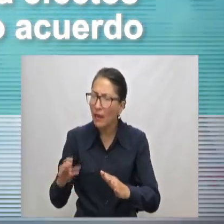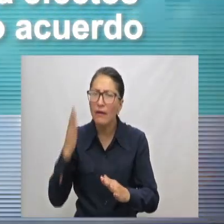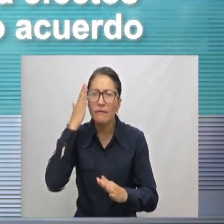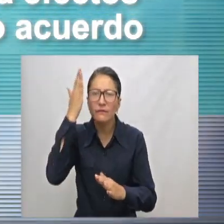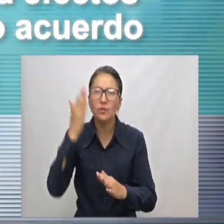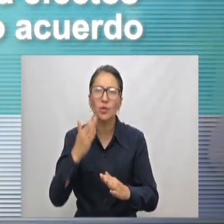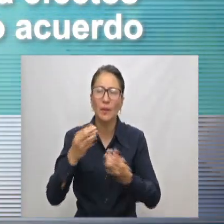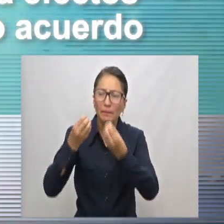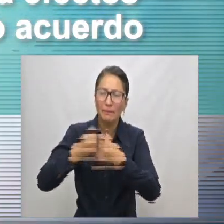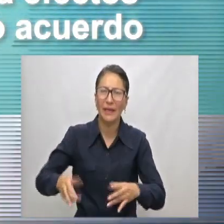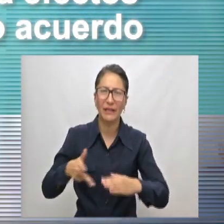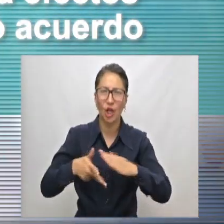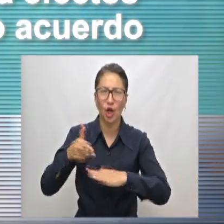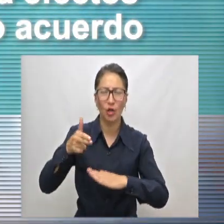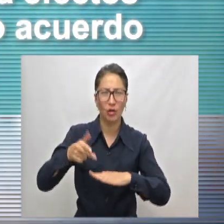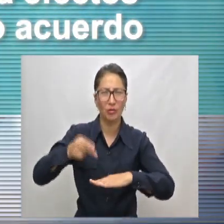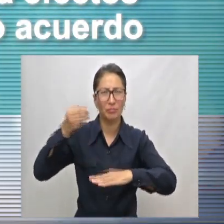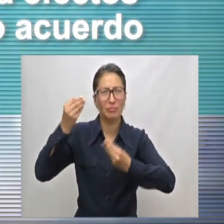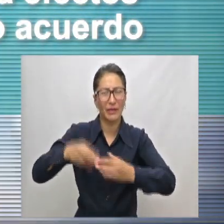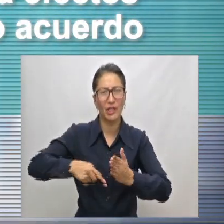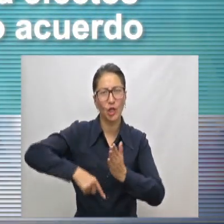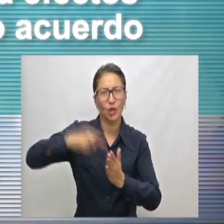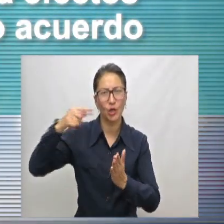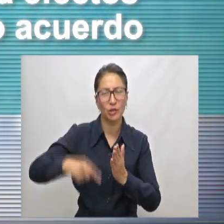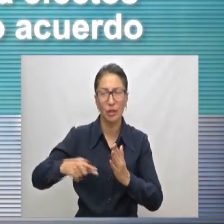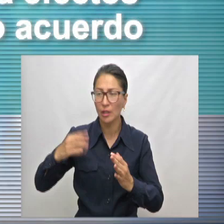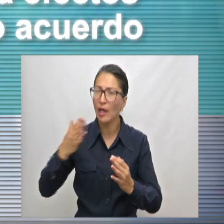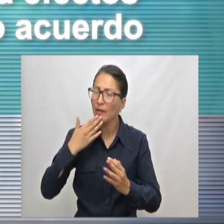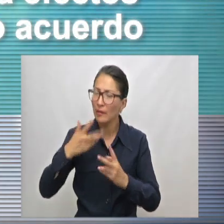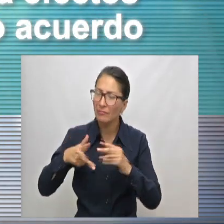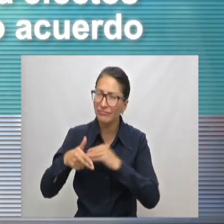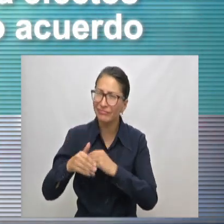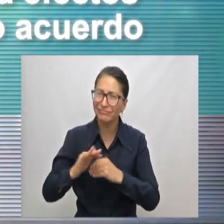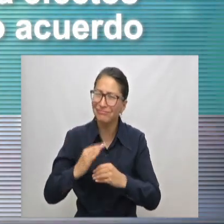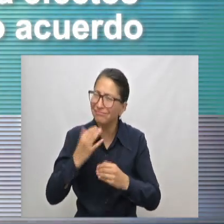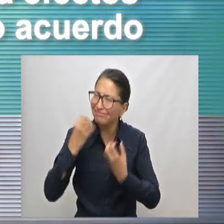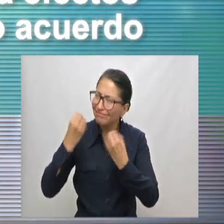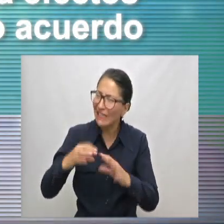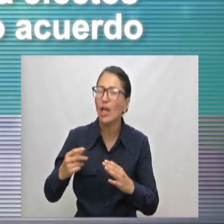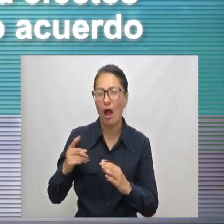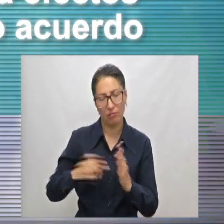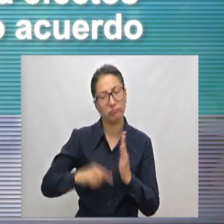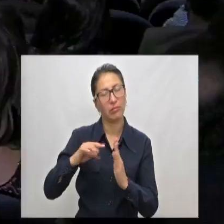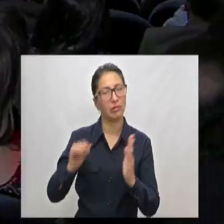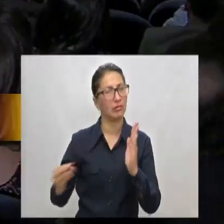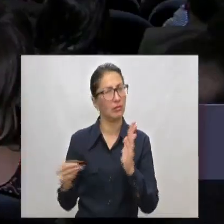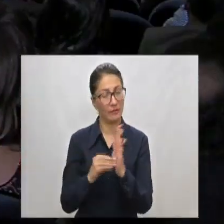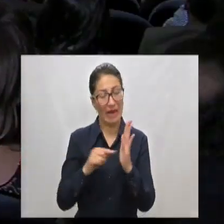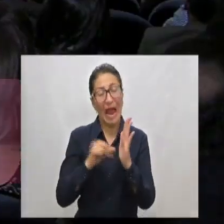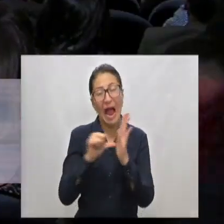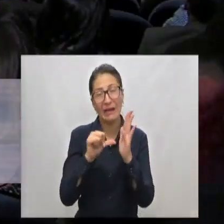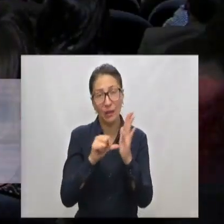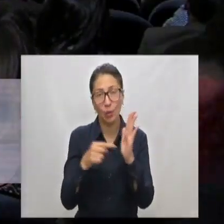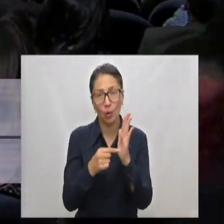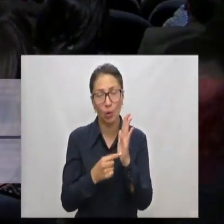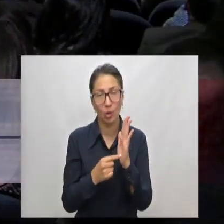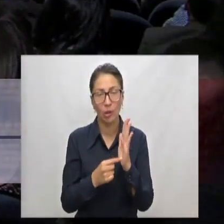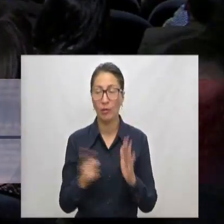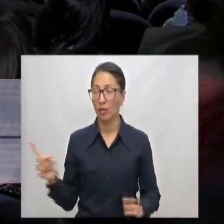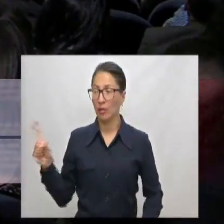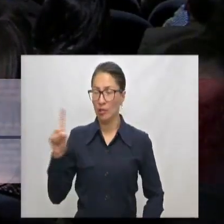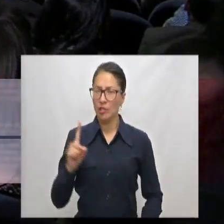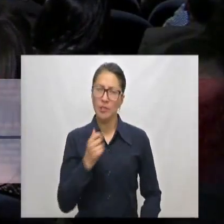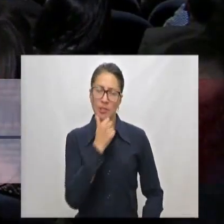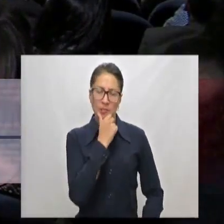lugar para efectos determinarlos anticipadamente por mutuo acuerdo o en forma unilateral. Es por este artículo que el